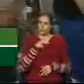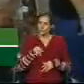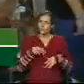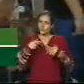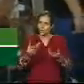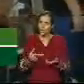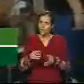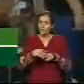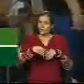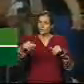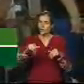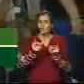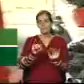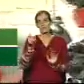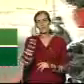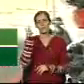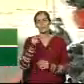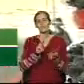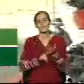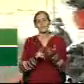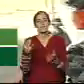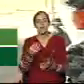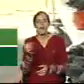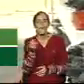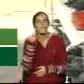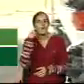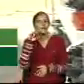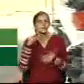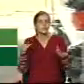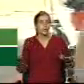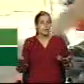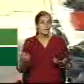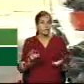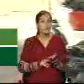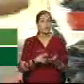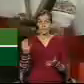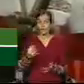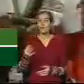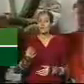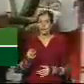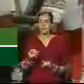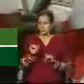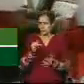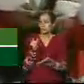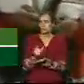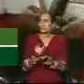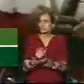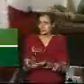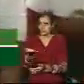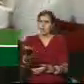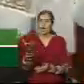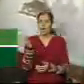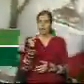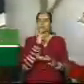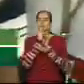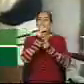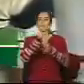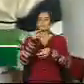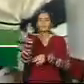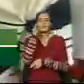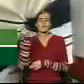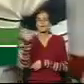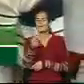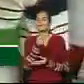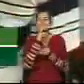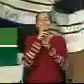la tierra al pueblo. ¿Es cierto o es falso, compañero? Ahí está, comandante, la respuesta de su pueblo,